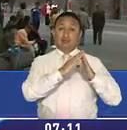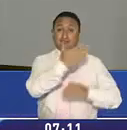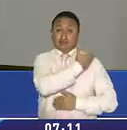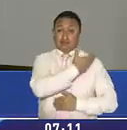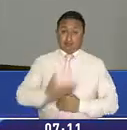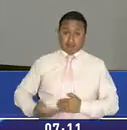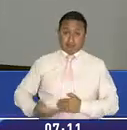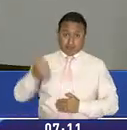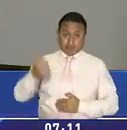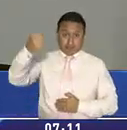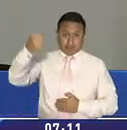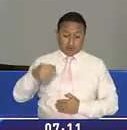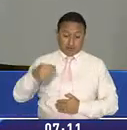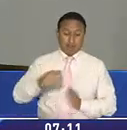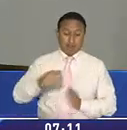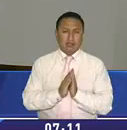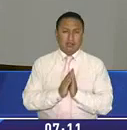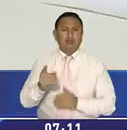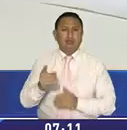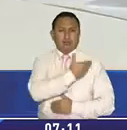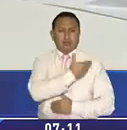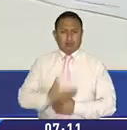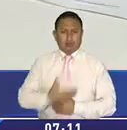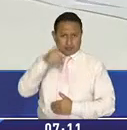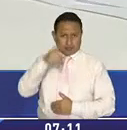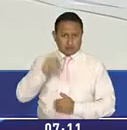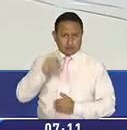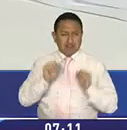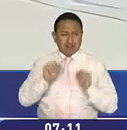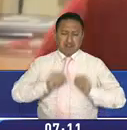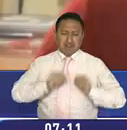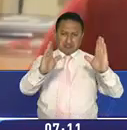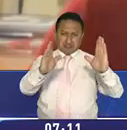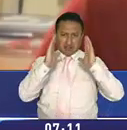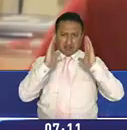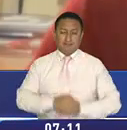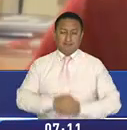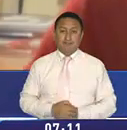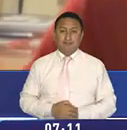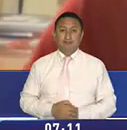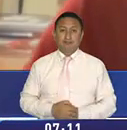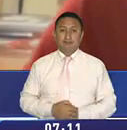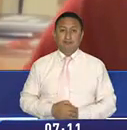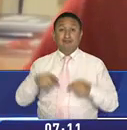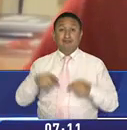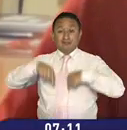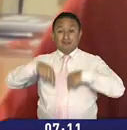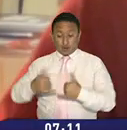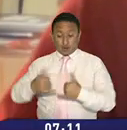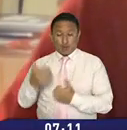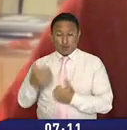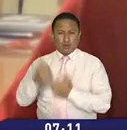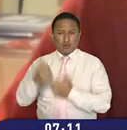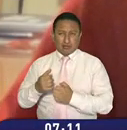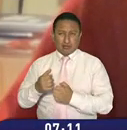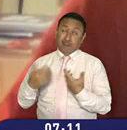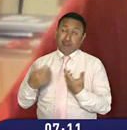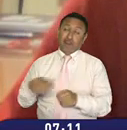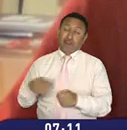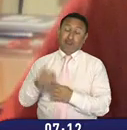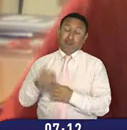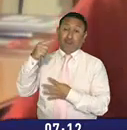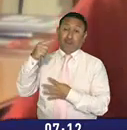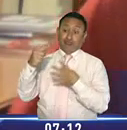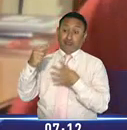pedir al presidente de la República que escuche sus demandas. Existen muchos problemas que están